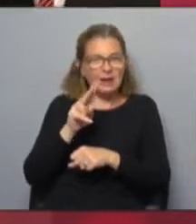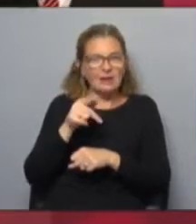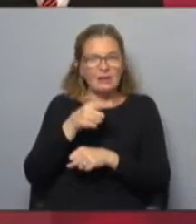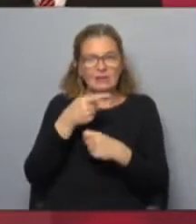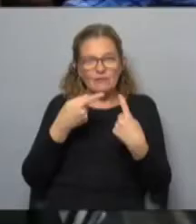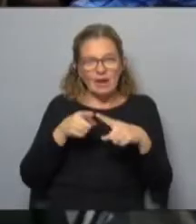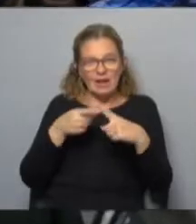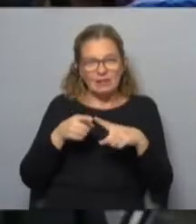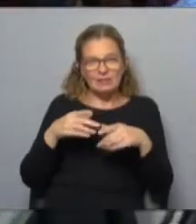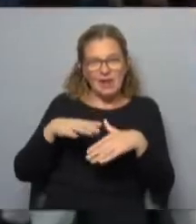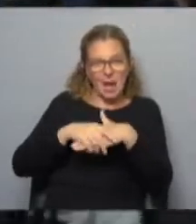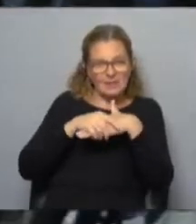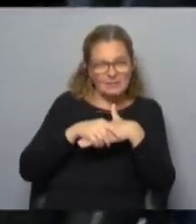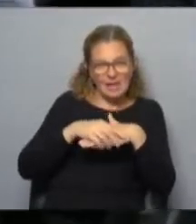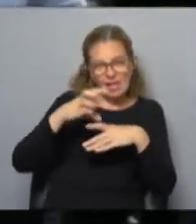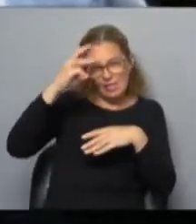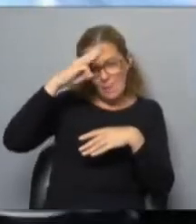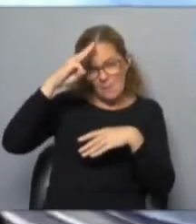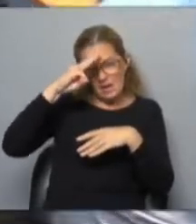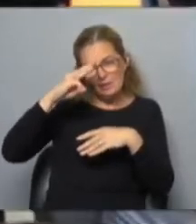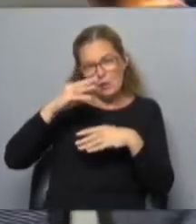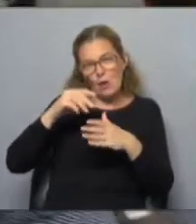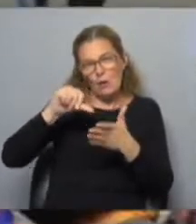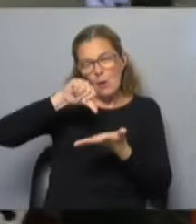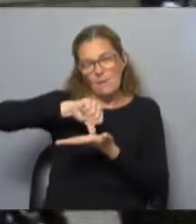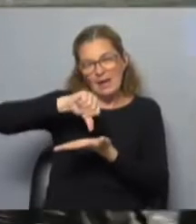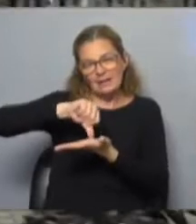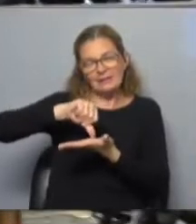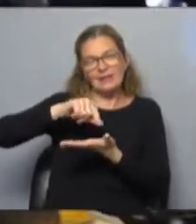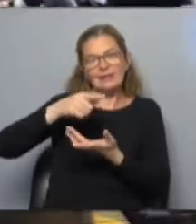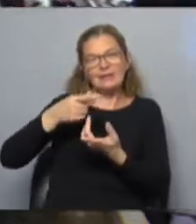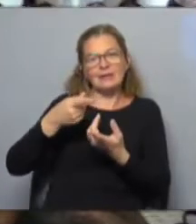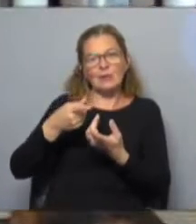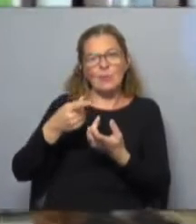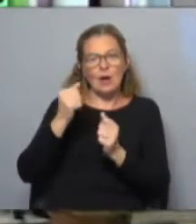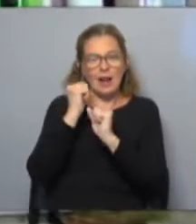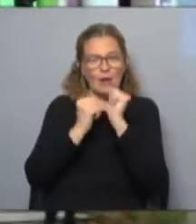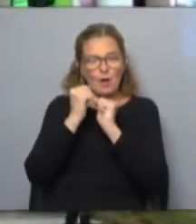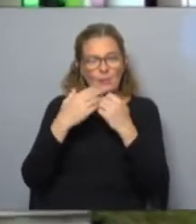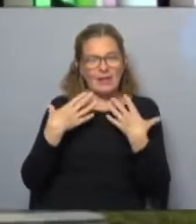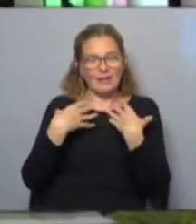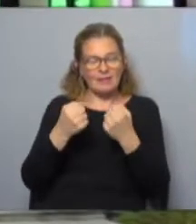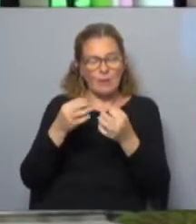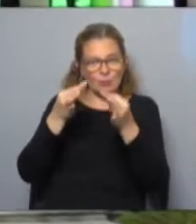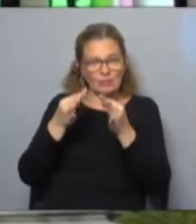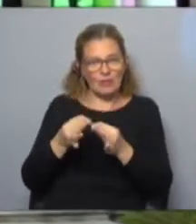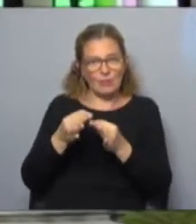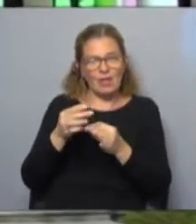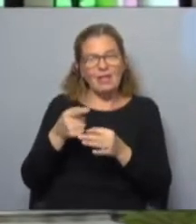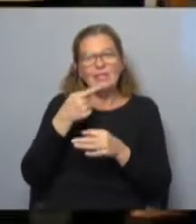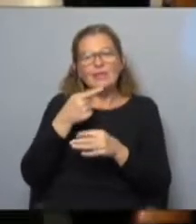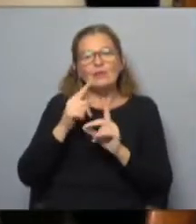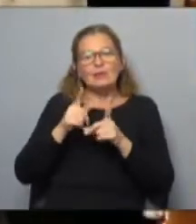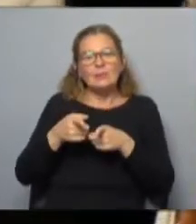fortalecer los lazos de amistad entre México y los países del centro del continente en materia económica de salud y de seguridad. López